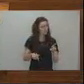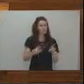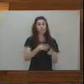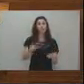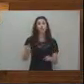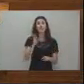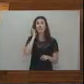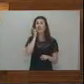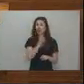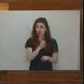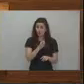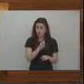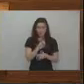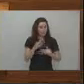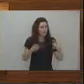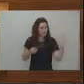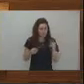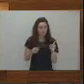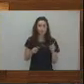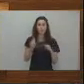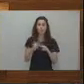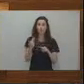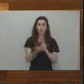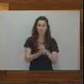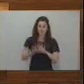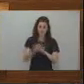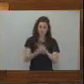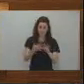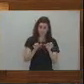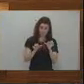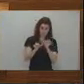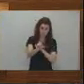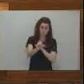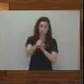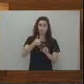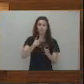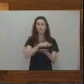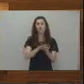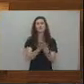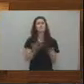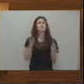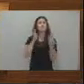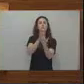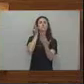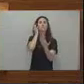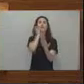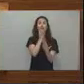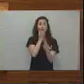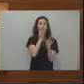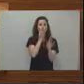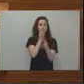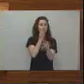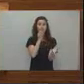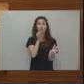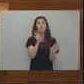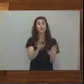Rajoy con las que no estoy de acuerdo. Hablamos de políticas. Y a partir de aquí yo hablo con Mercedes Fernández, no con el señor Mariano Rajoy. Y no le voy a imputar